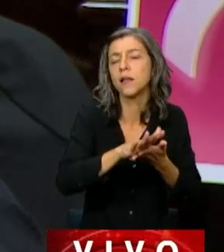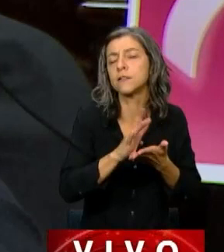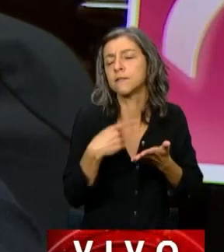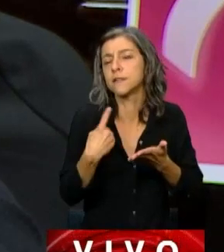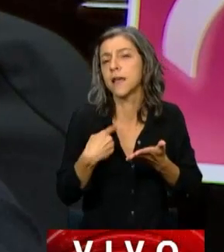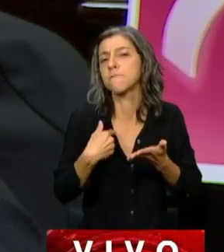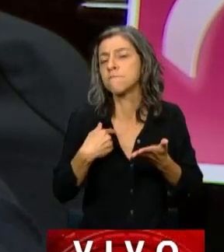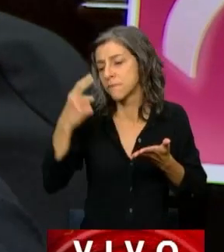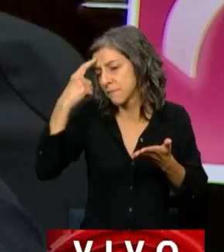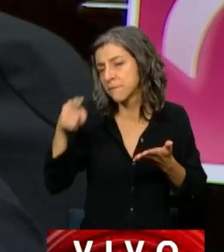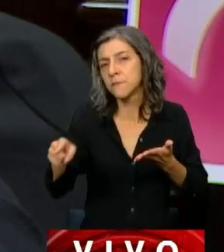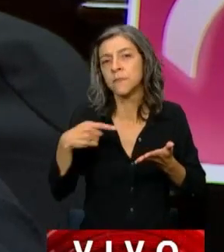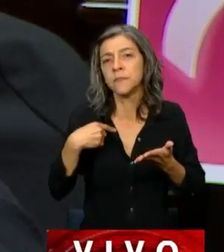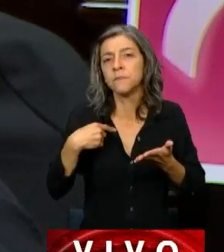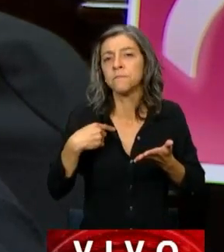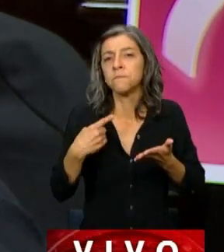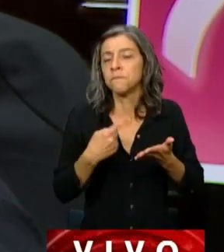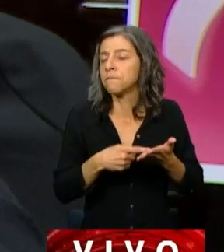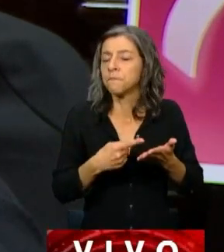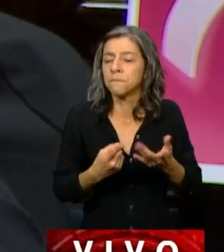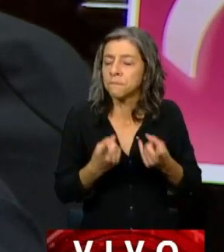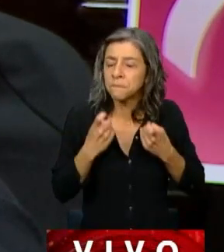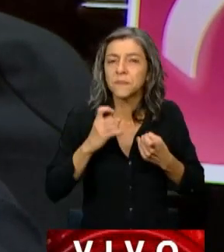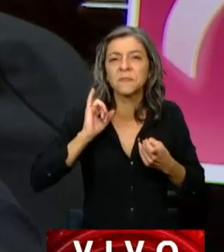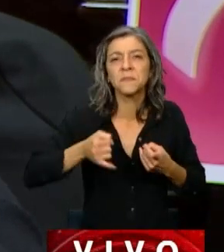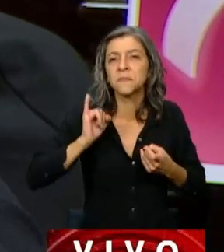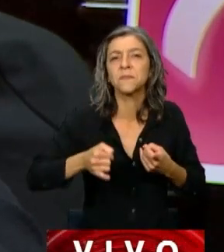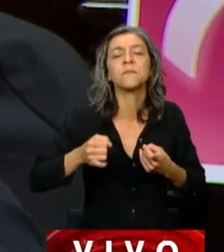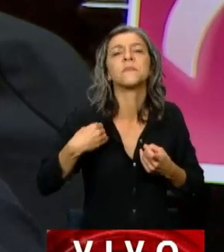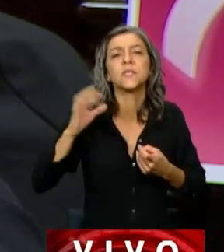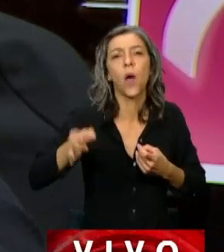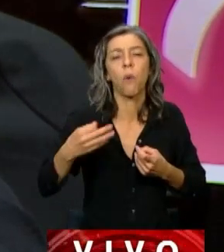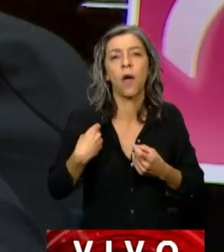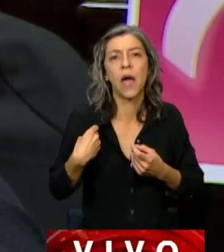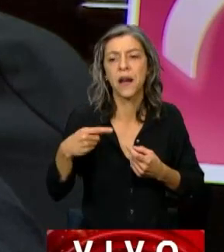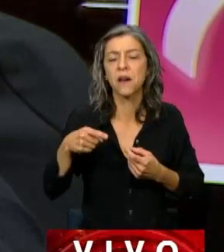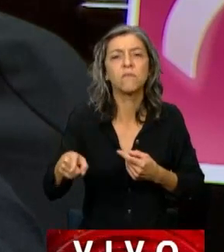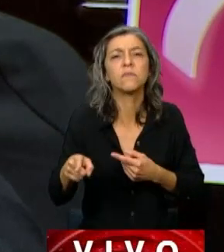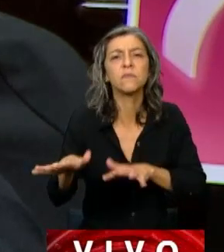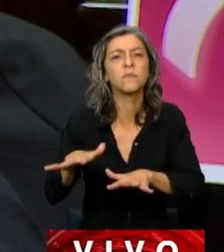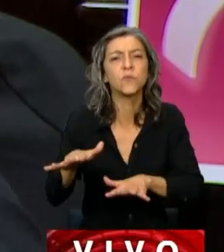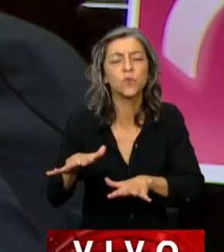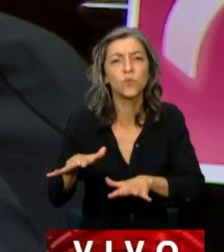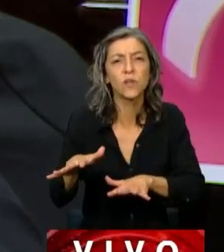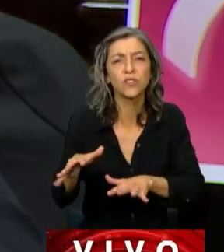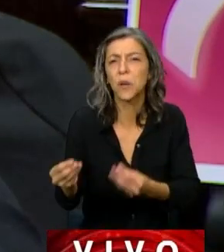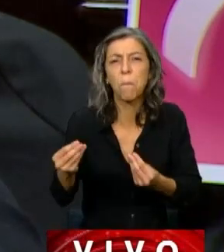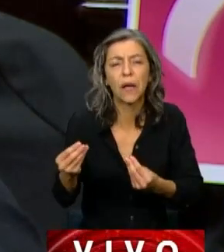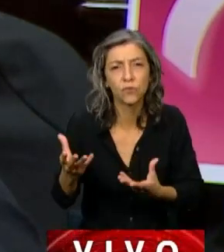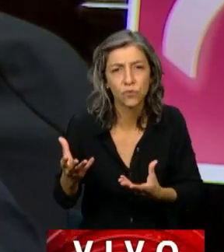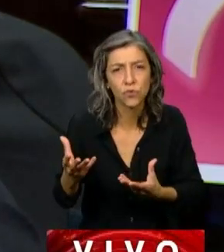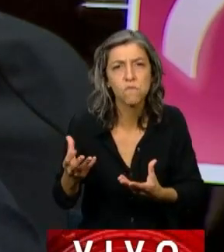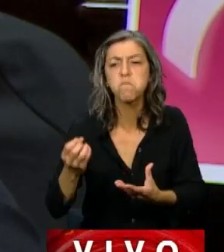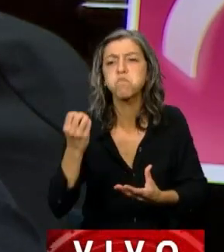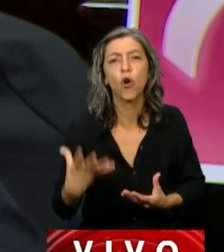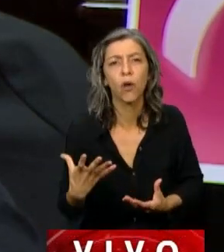en claro qué pasó y sobre todo que no se olvide por qué pasó, para que en un